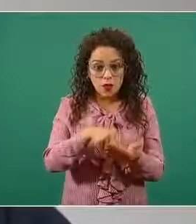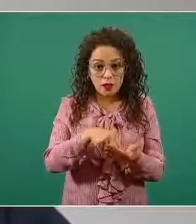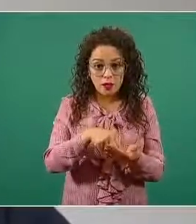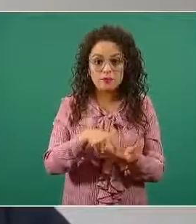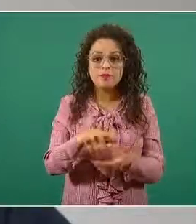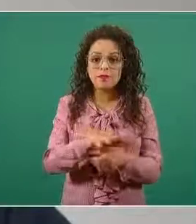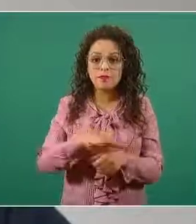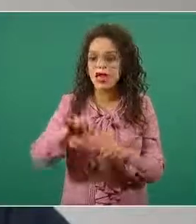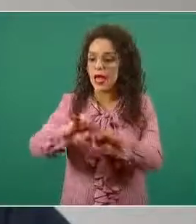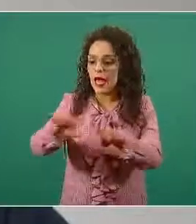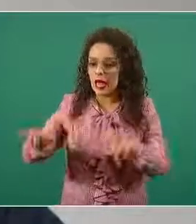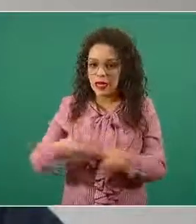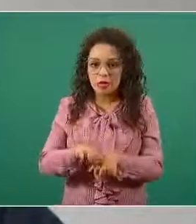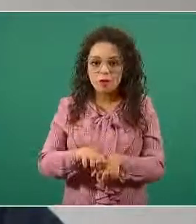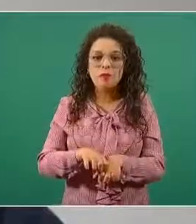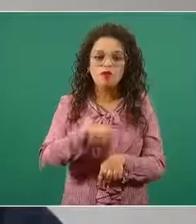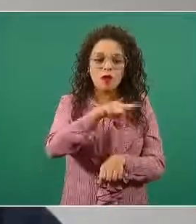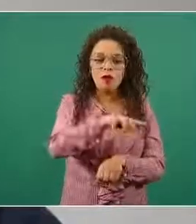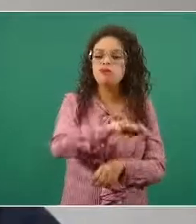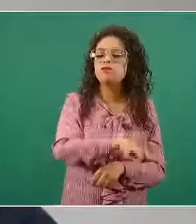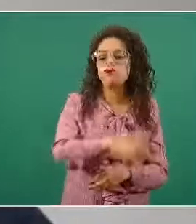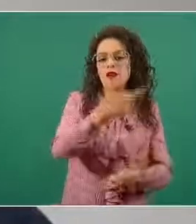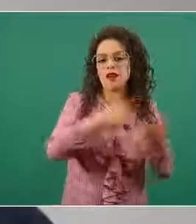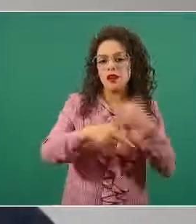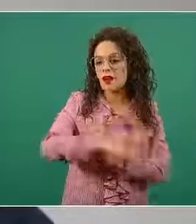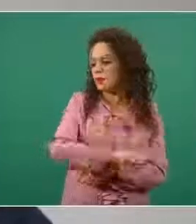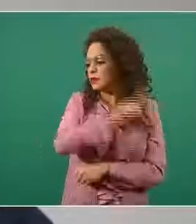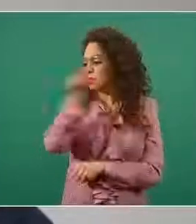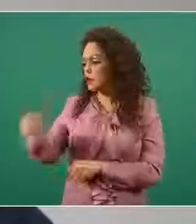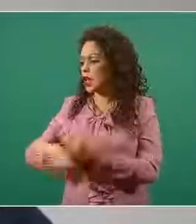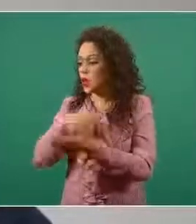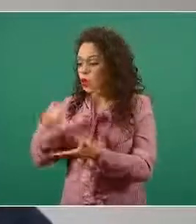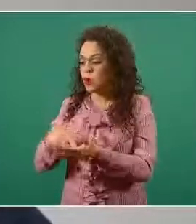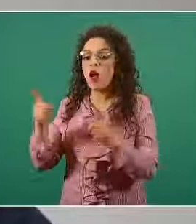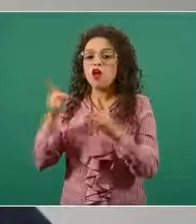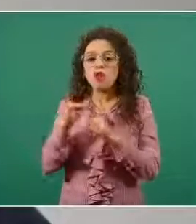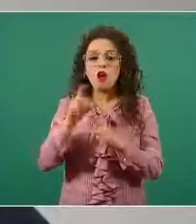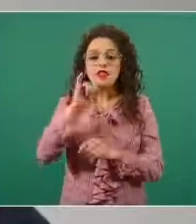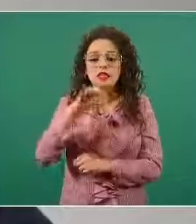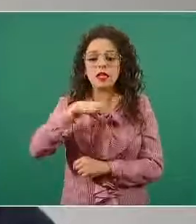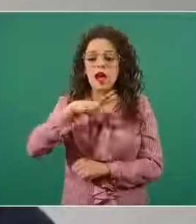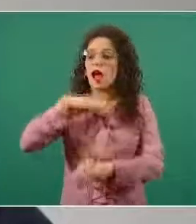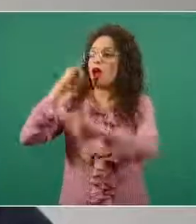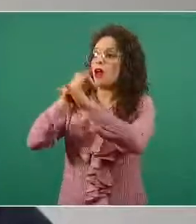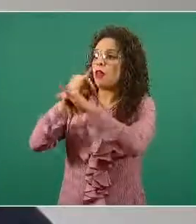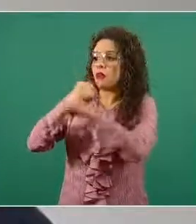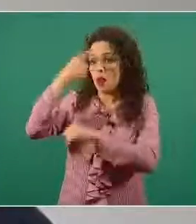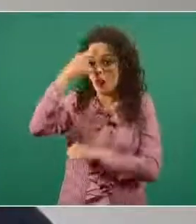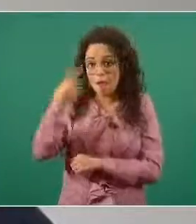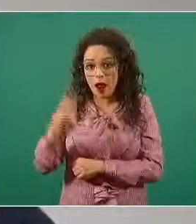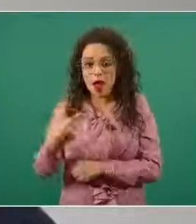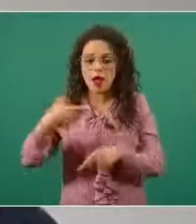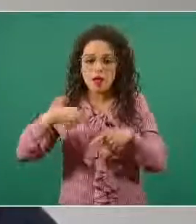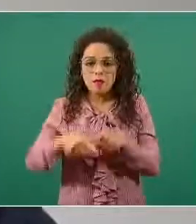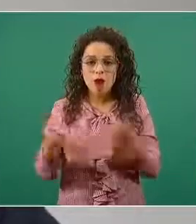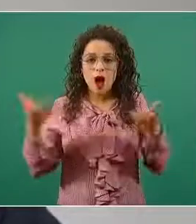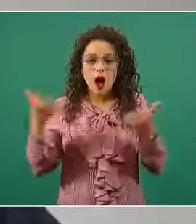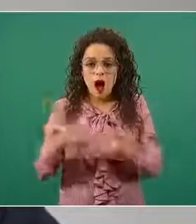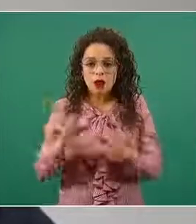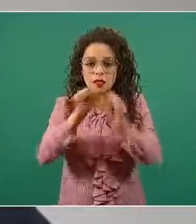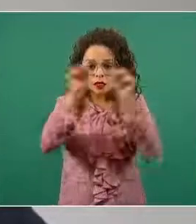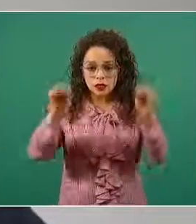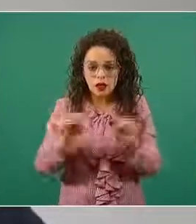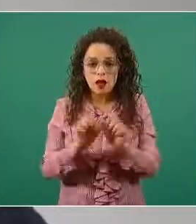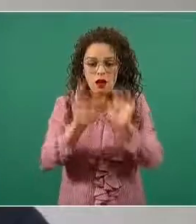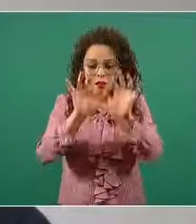tiene que regresar a una zona de cobertura para poder enviar o mandar o inclusive empezar a capturar los